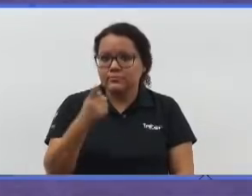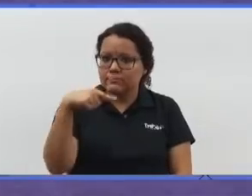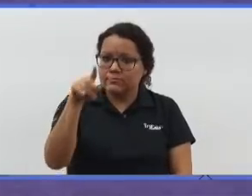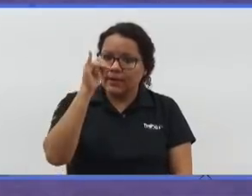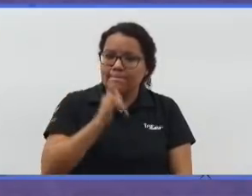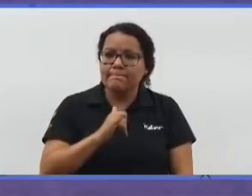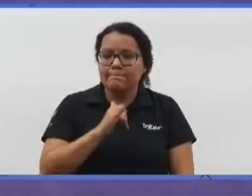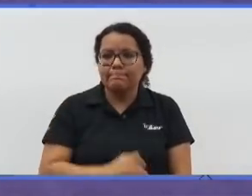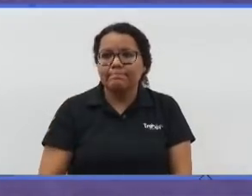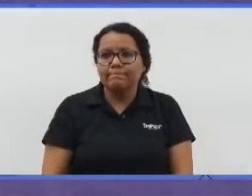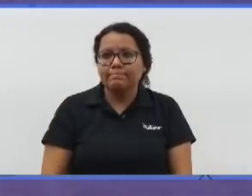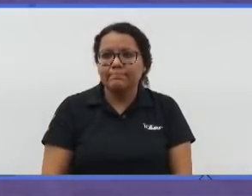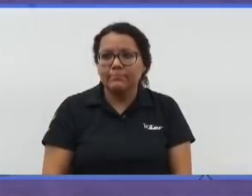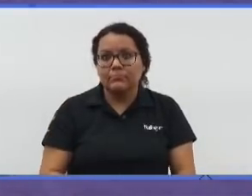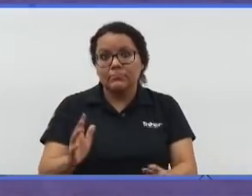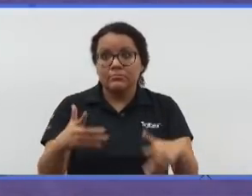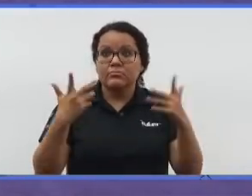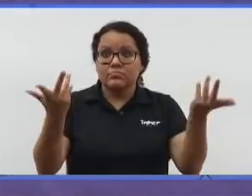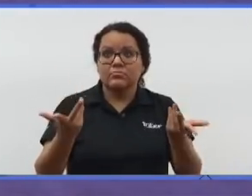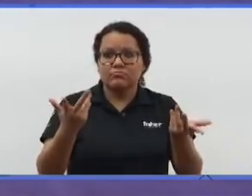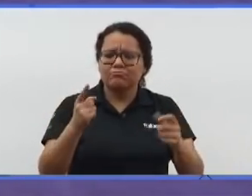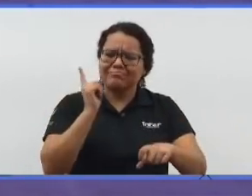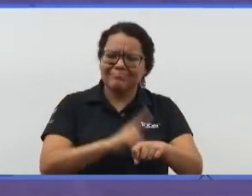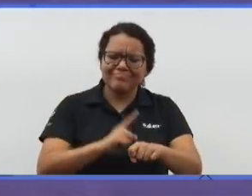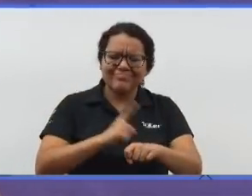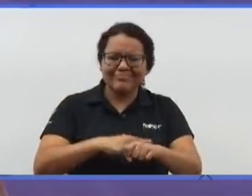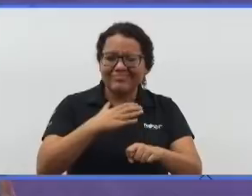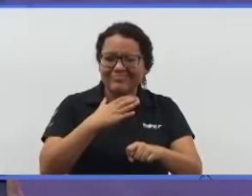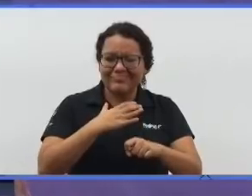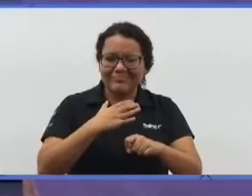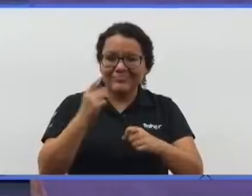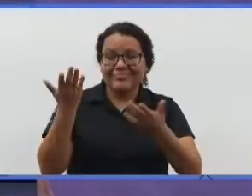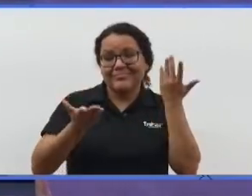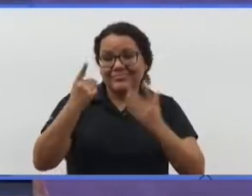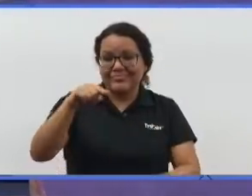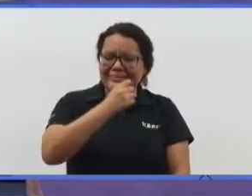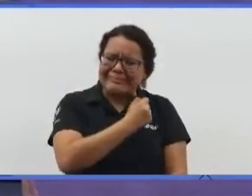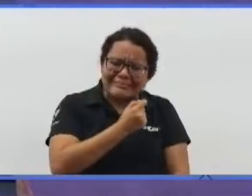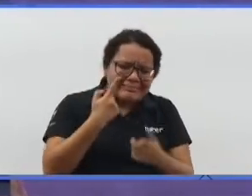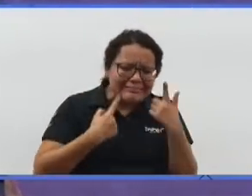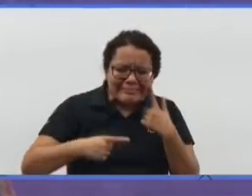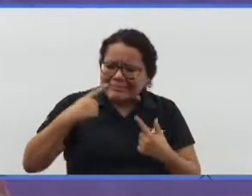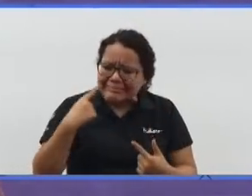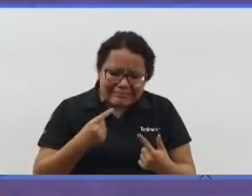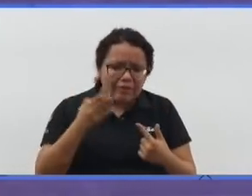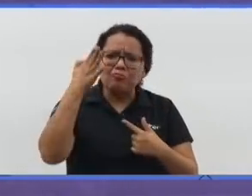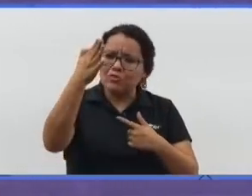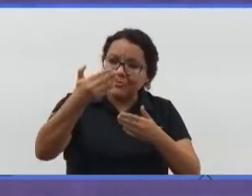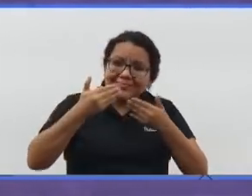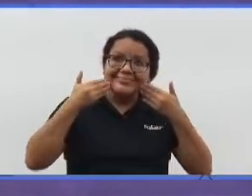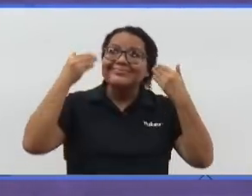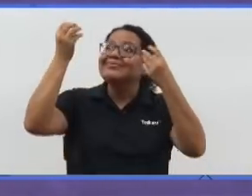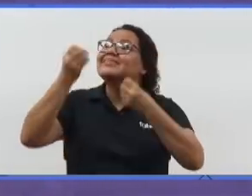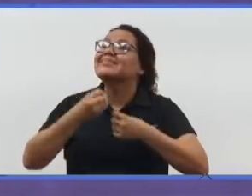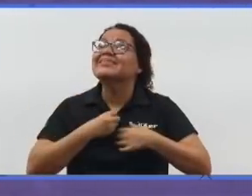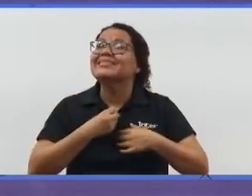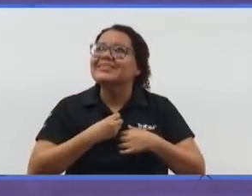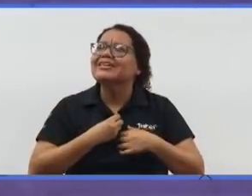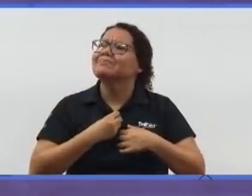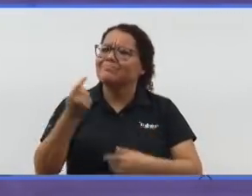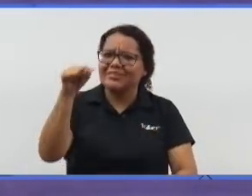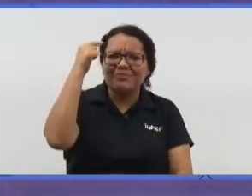hagas porque va a venir un momento en que todas esas lágrimas van a ser de puro gozo ese nombre valió la pena